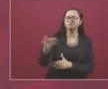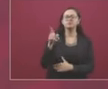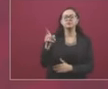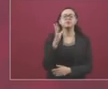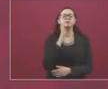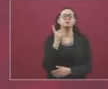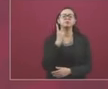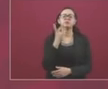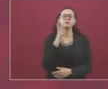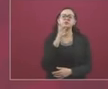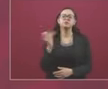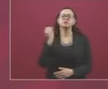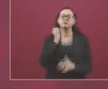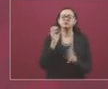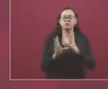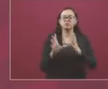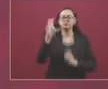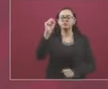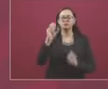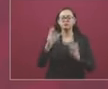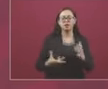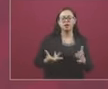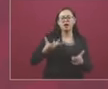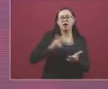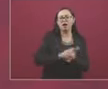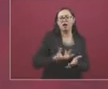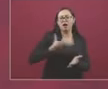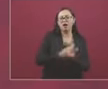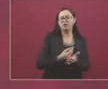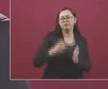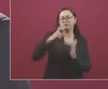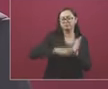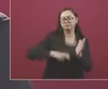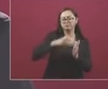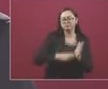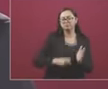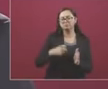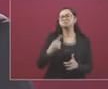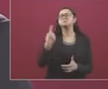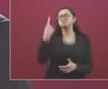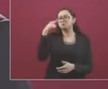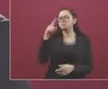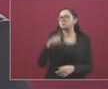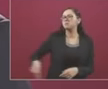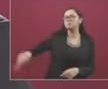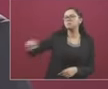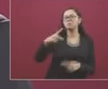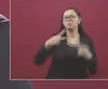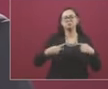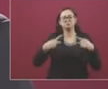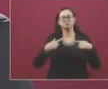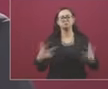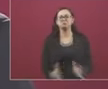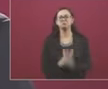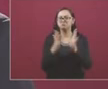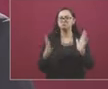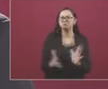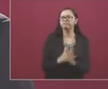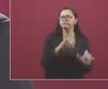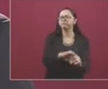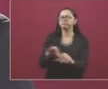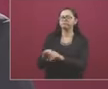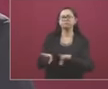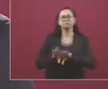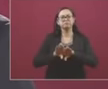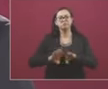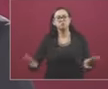para llevar a la práctica este mecanismo de democracia participativa sin